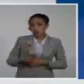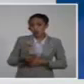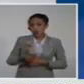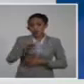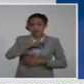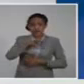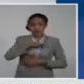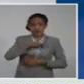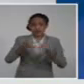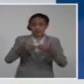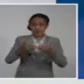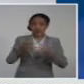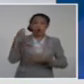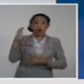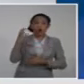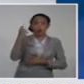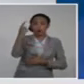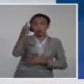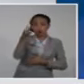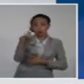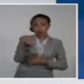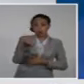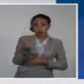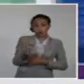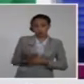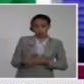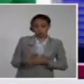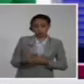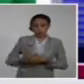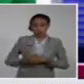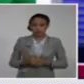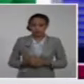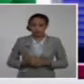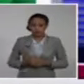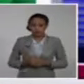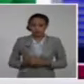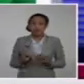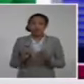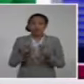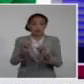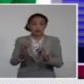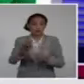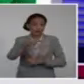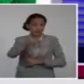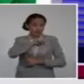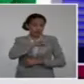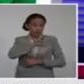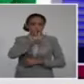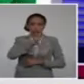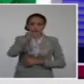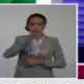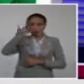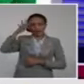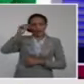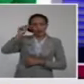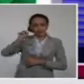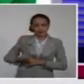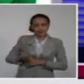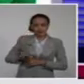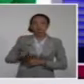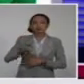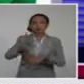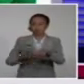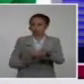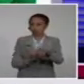y Colombia, 1 de cada uno. Y se diagnosticaron ayer 4 extranjeros con